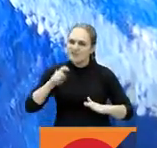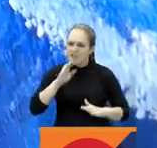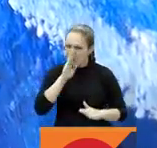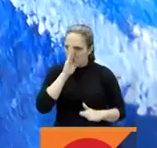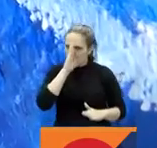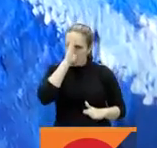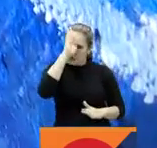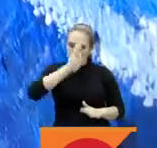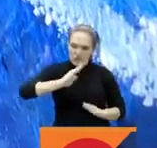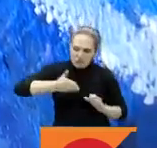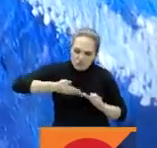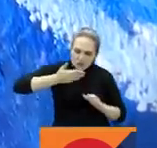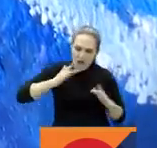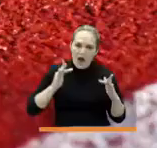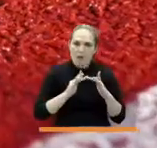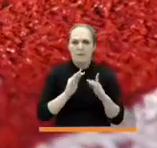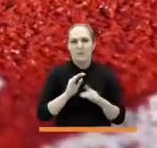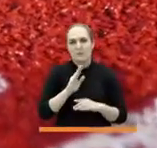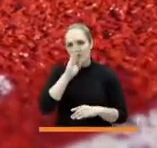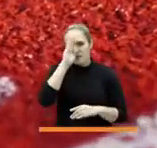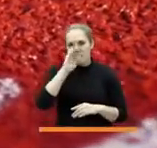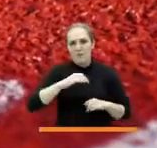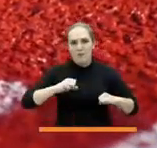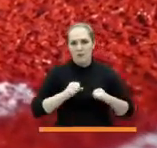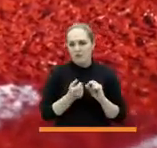almuerzo rolo al lado del estadio.